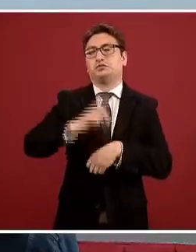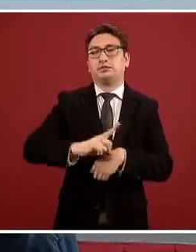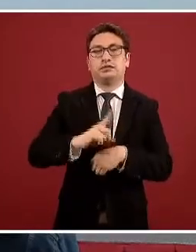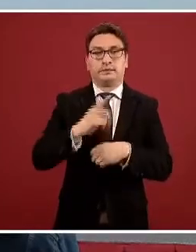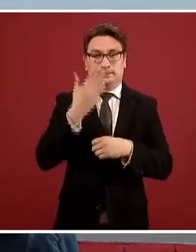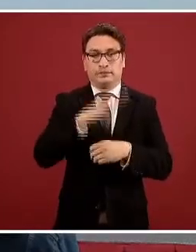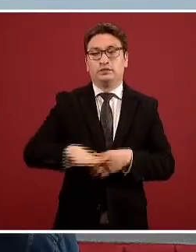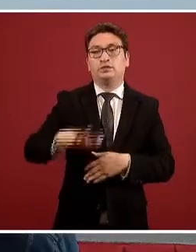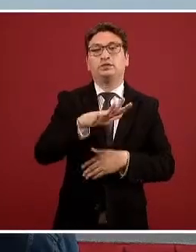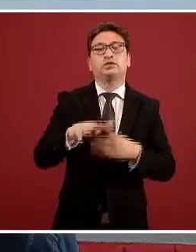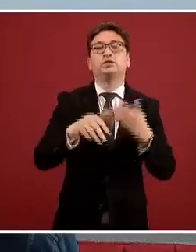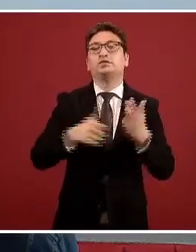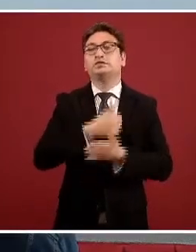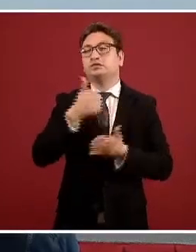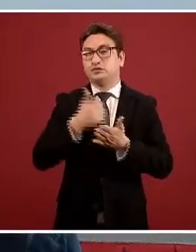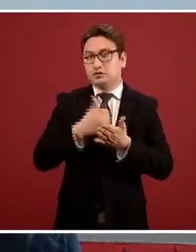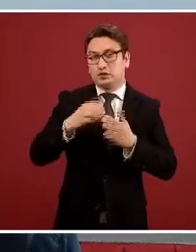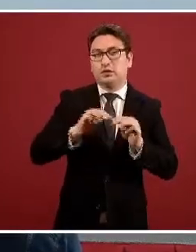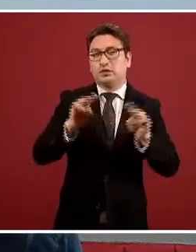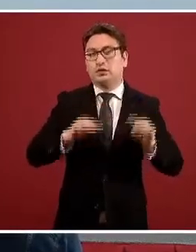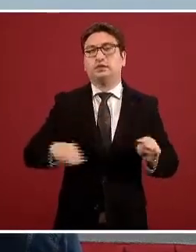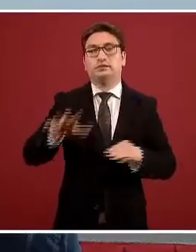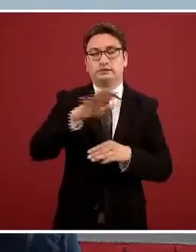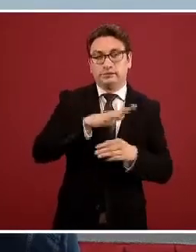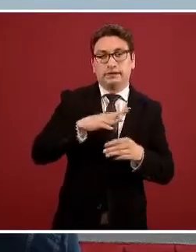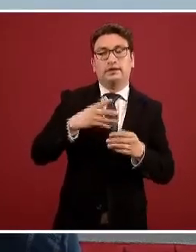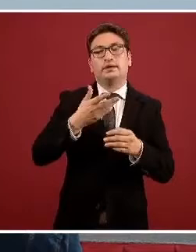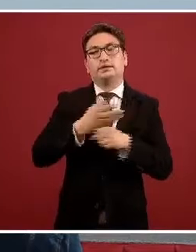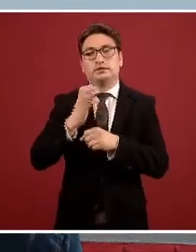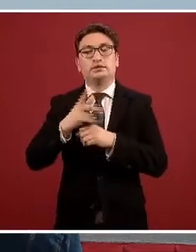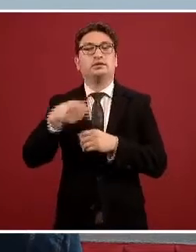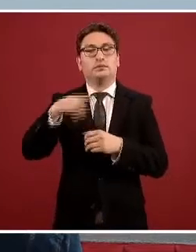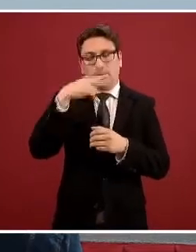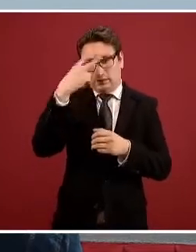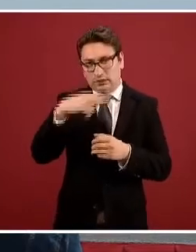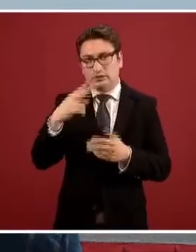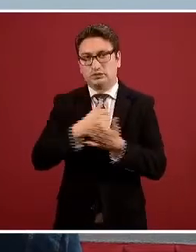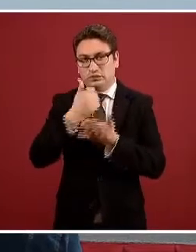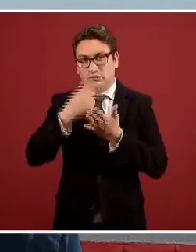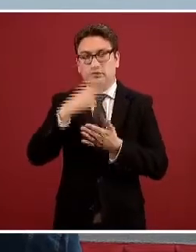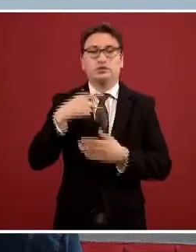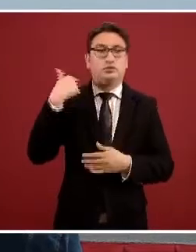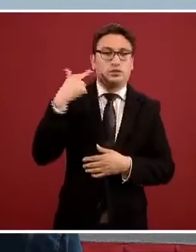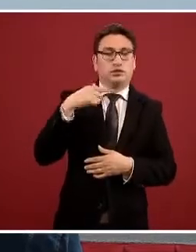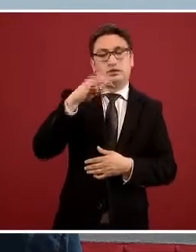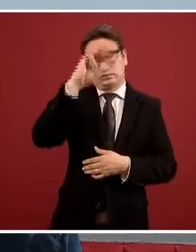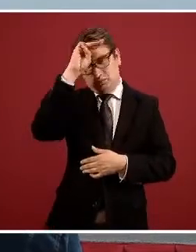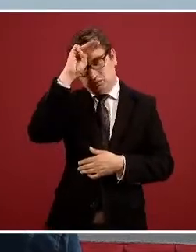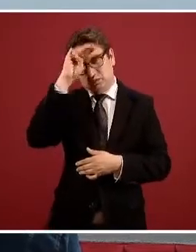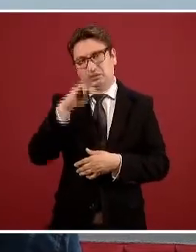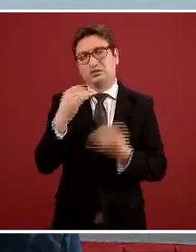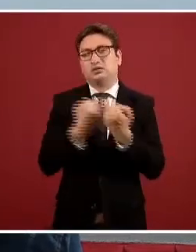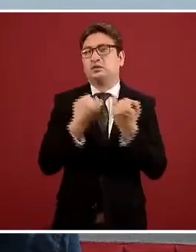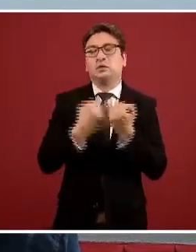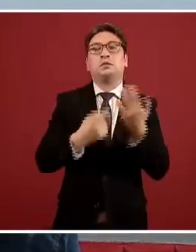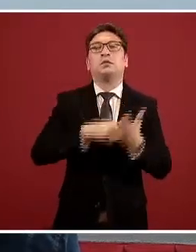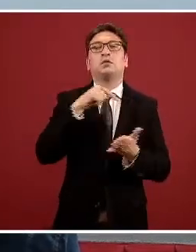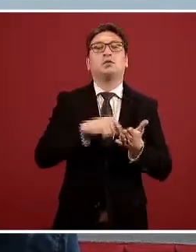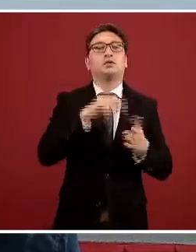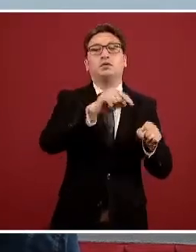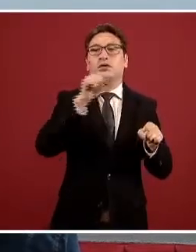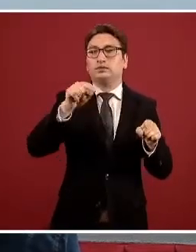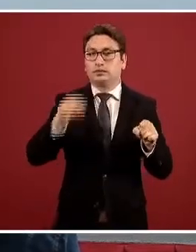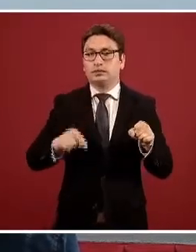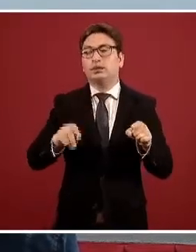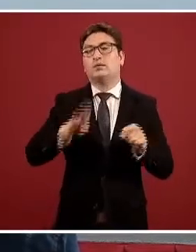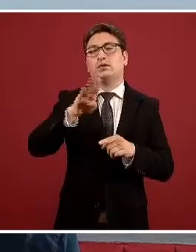zona metropolitana del Valle de México, las zonas metropolitanas de Guadalajara y Monterrey, así como las zonas más pobladas en la